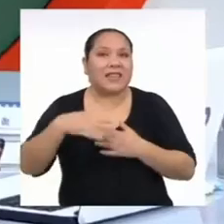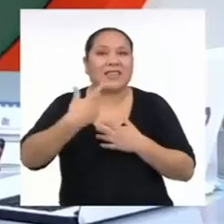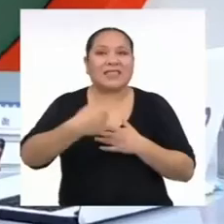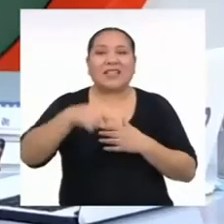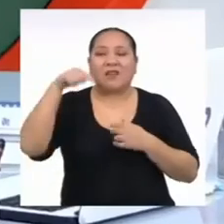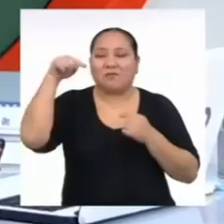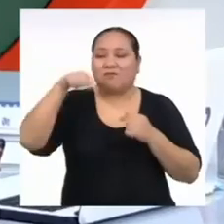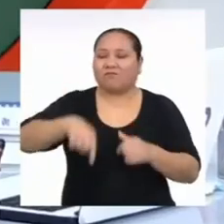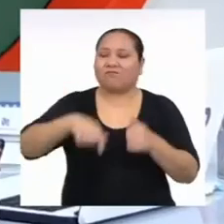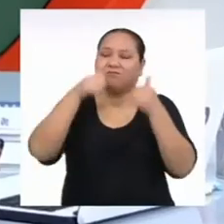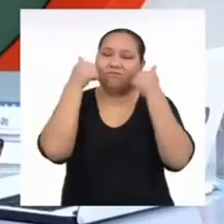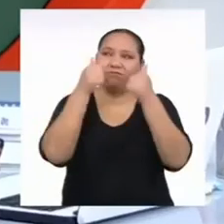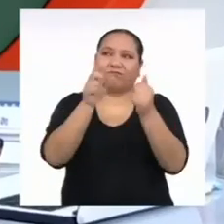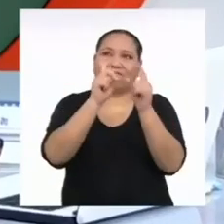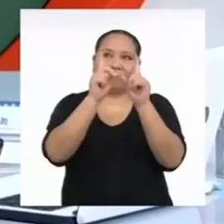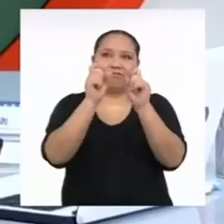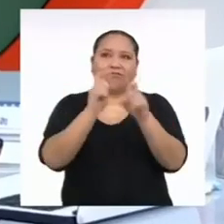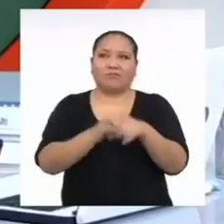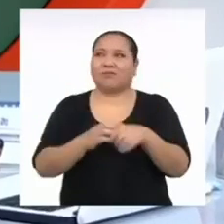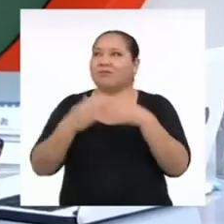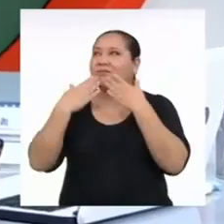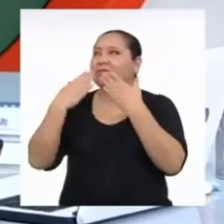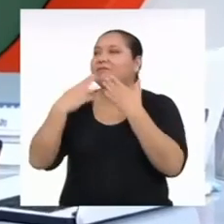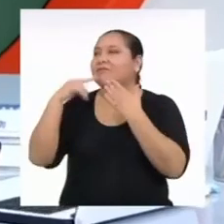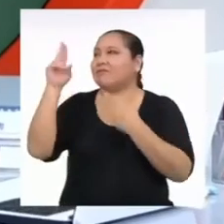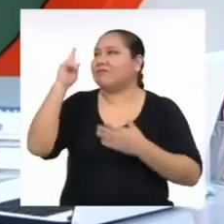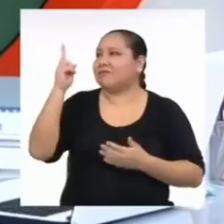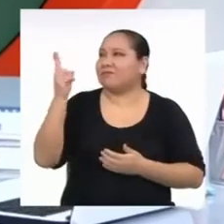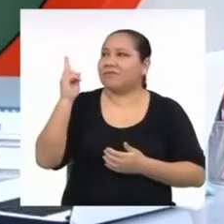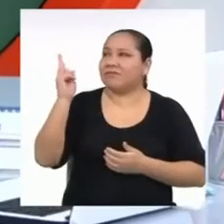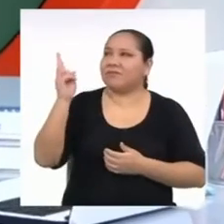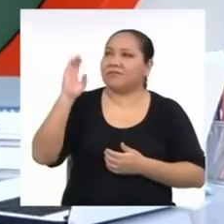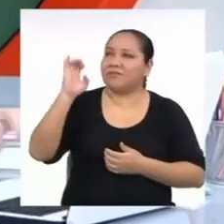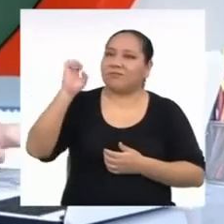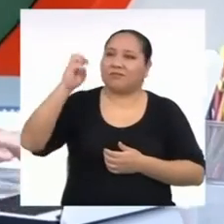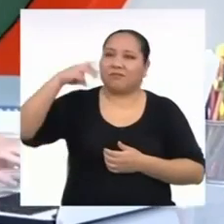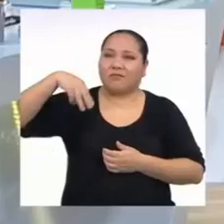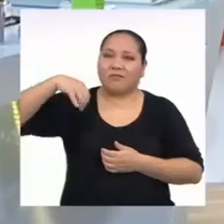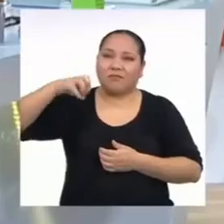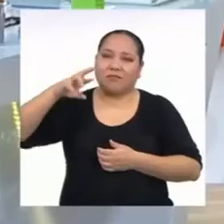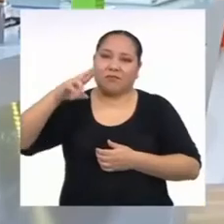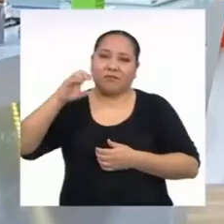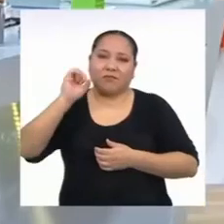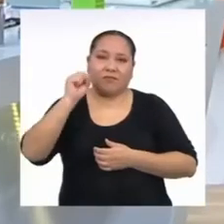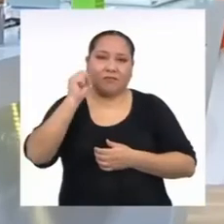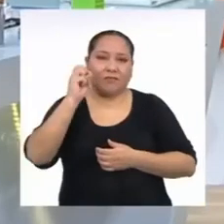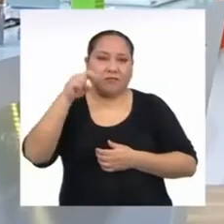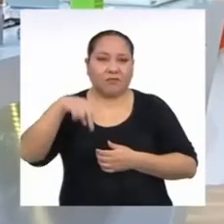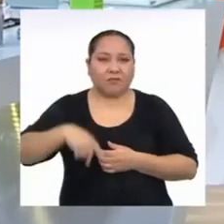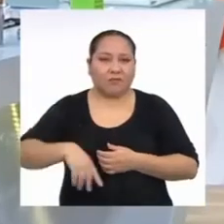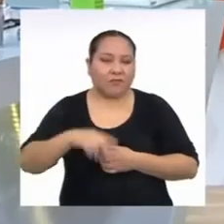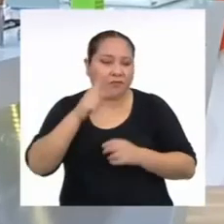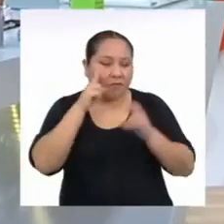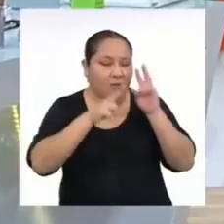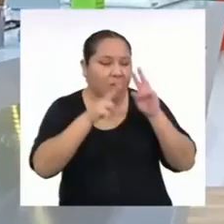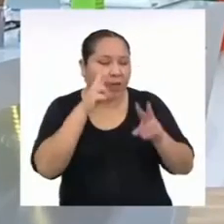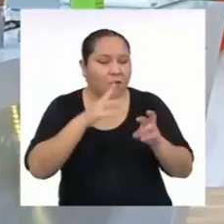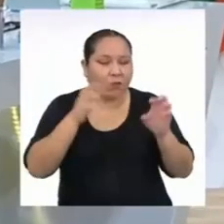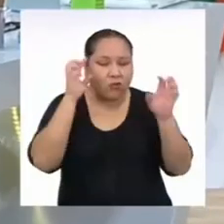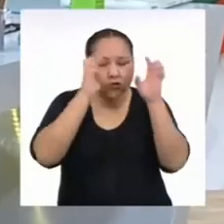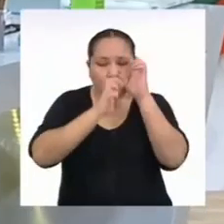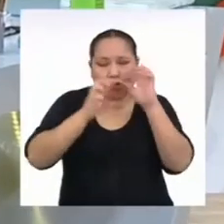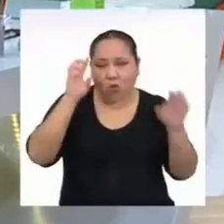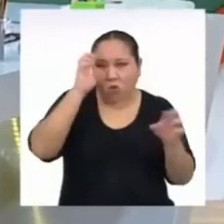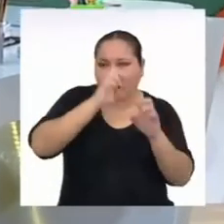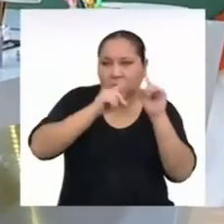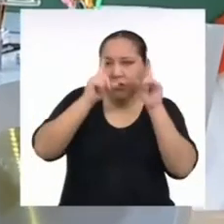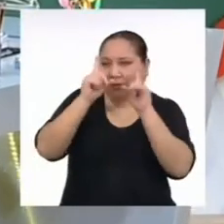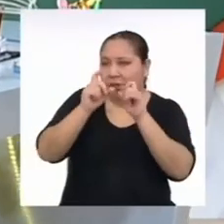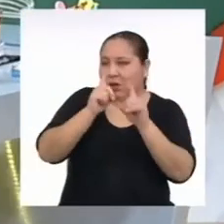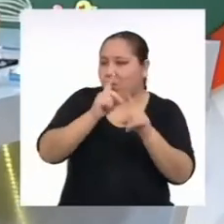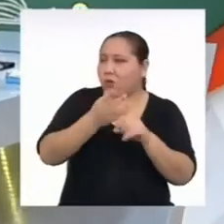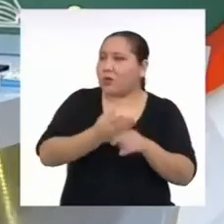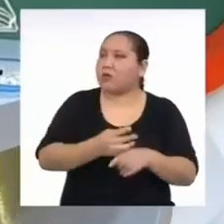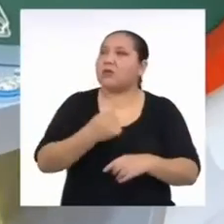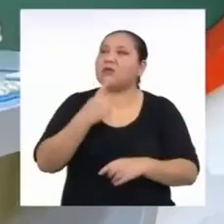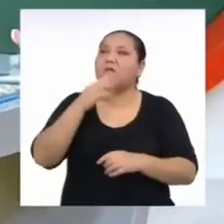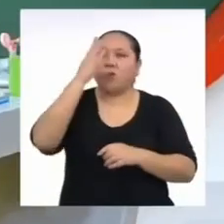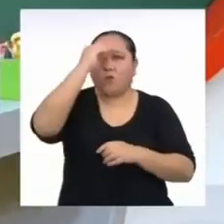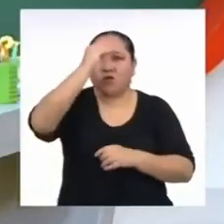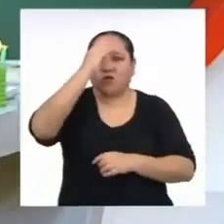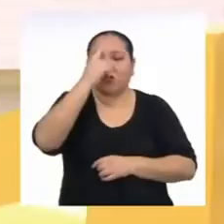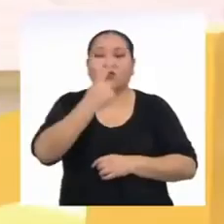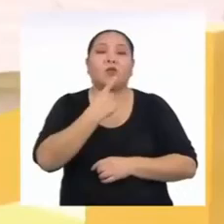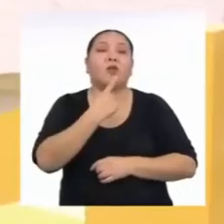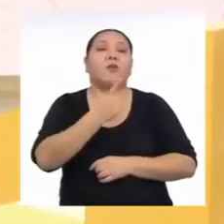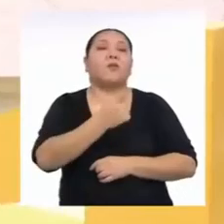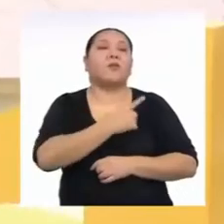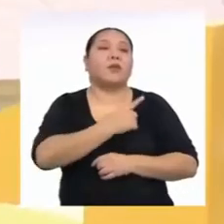encuesta. Gracias, profesor Emerson. Veamos si han quedado algunas dudas en las chicas y chicos de primero